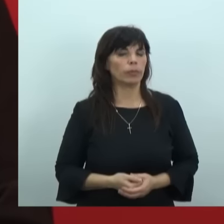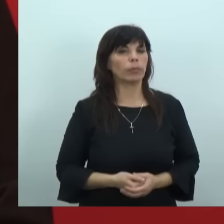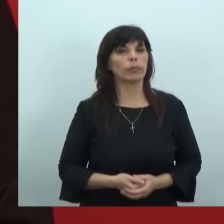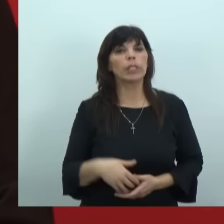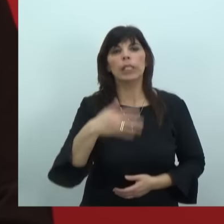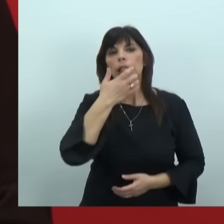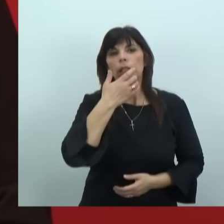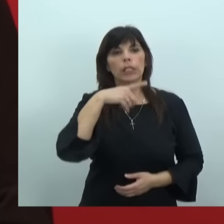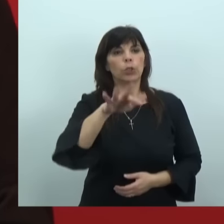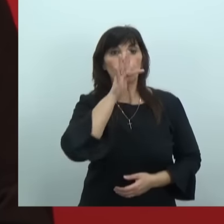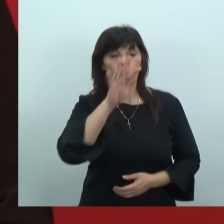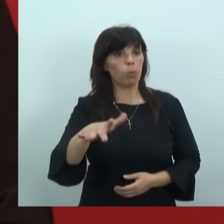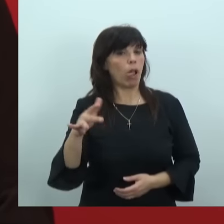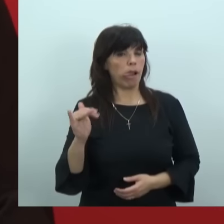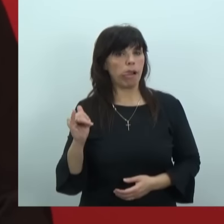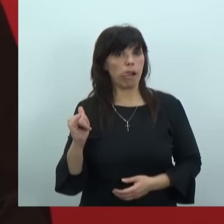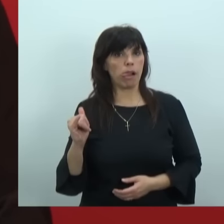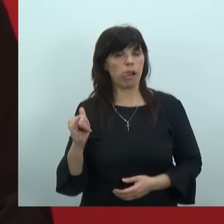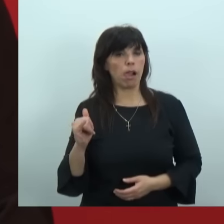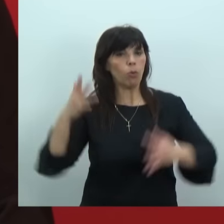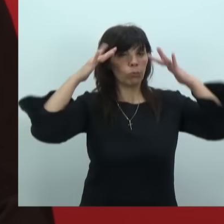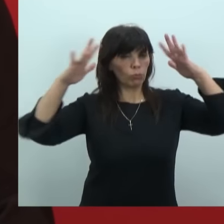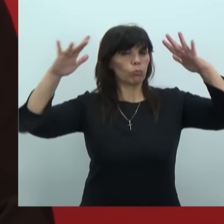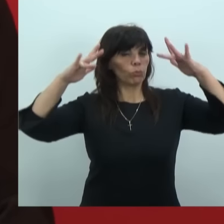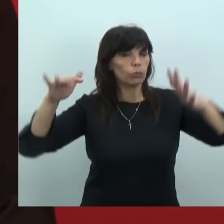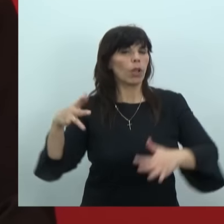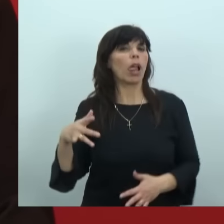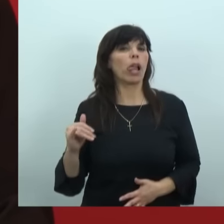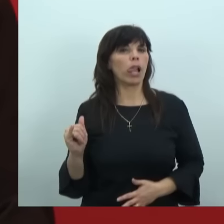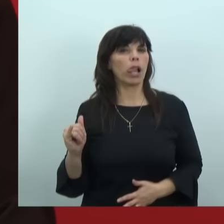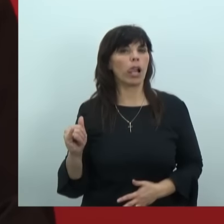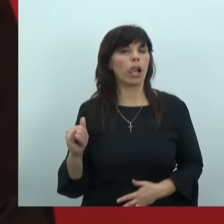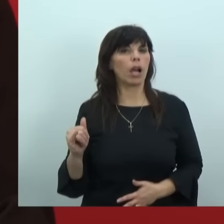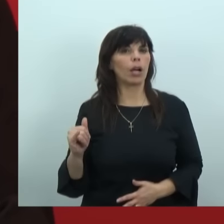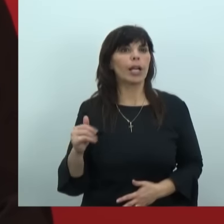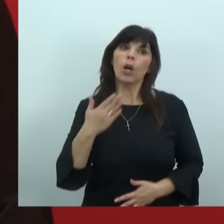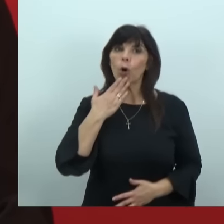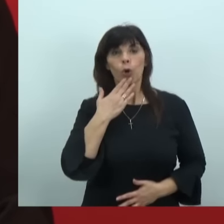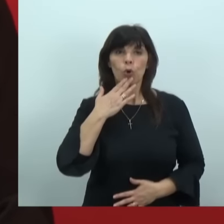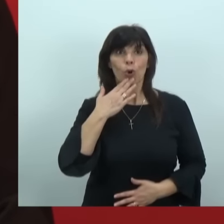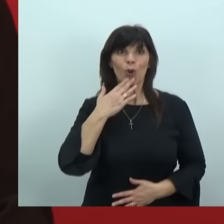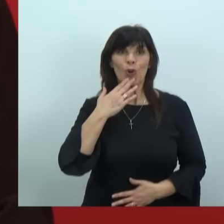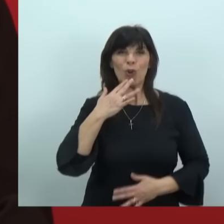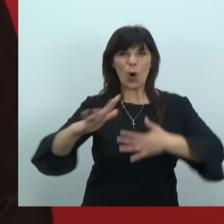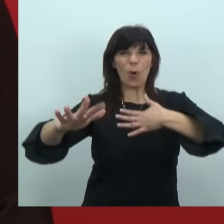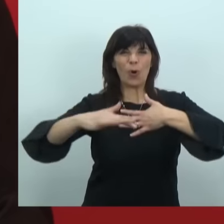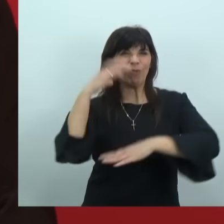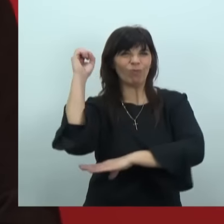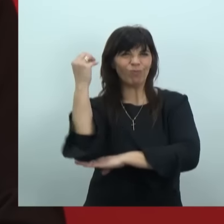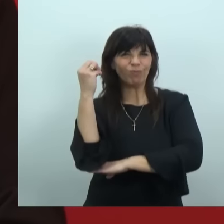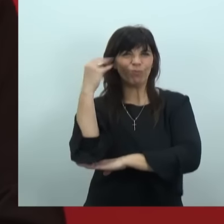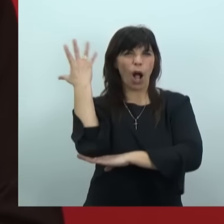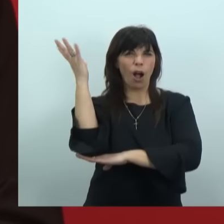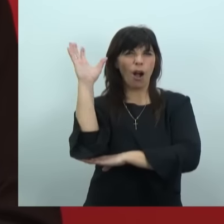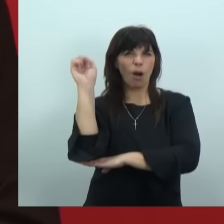Cuando tú tienes una promesa, cuando tienes un sueño, tienes un faro de luz, y no importa